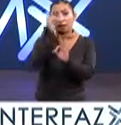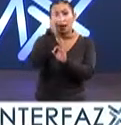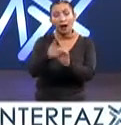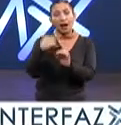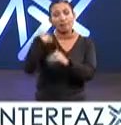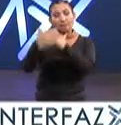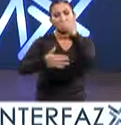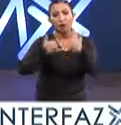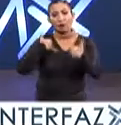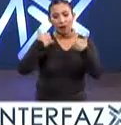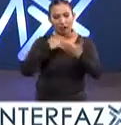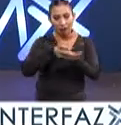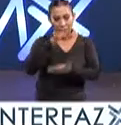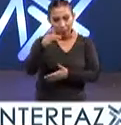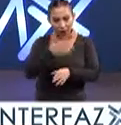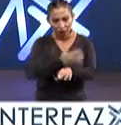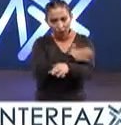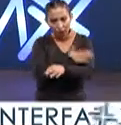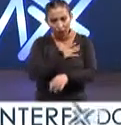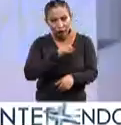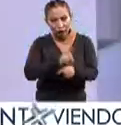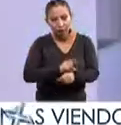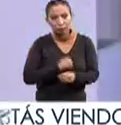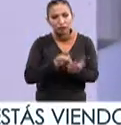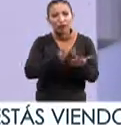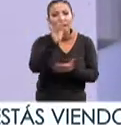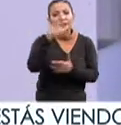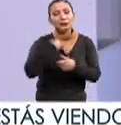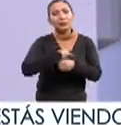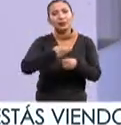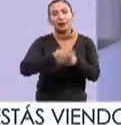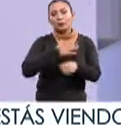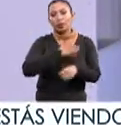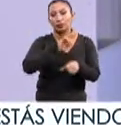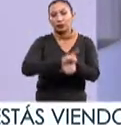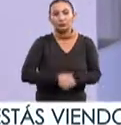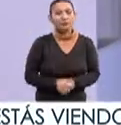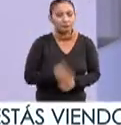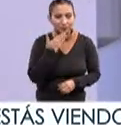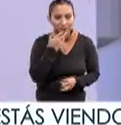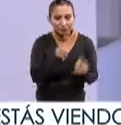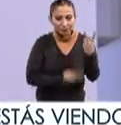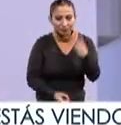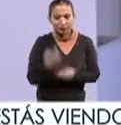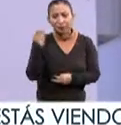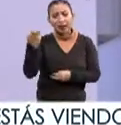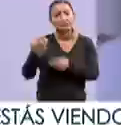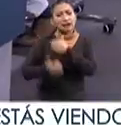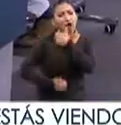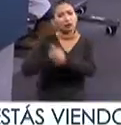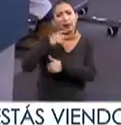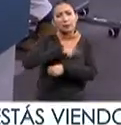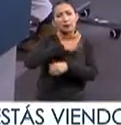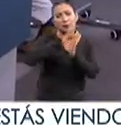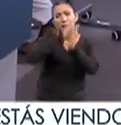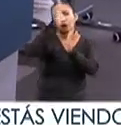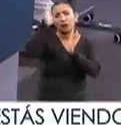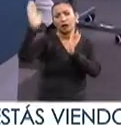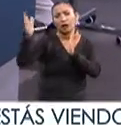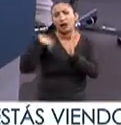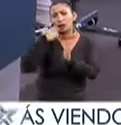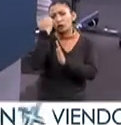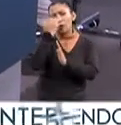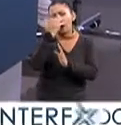para el desarrollo de los jóvenes. Maestro, gracias por estar con nosotros, muy buenos días. Muchas gracias por la invitación, muy buenos días. Muy buenos días, bienvenido. Pues este concurso, Mi Biblioteca Escolar, un espacio